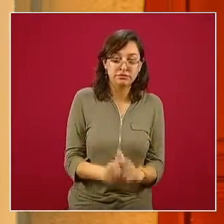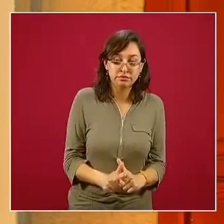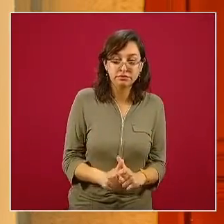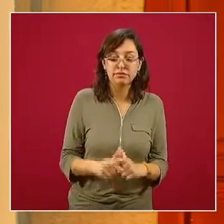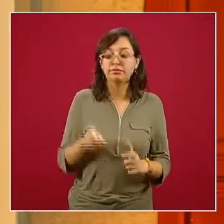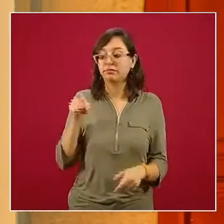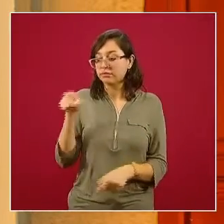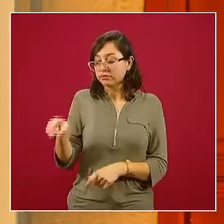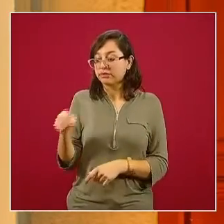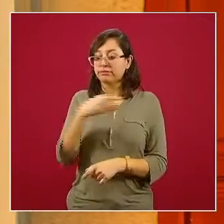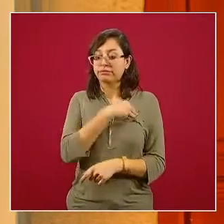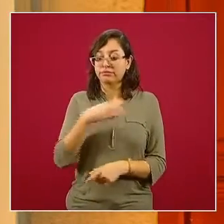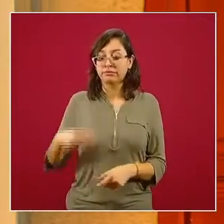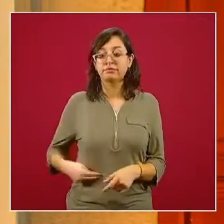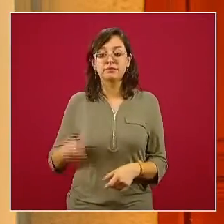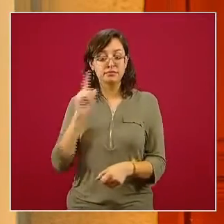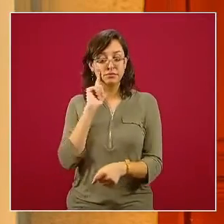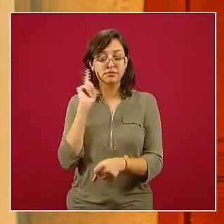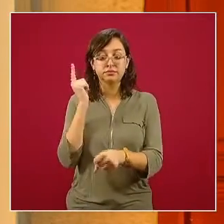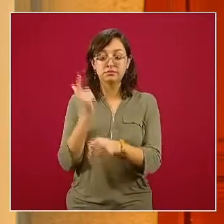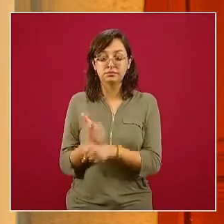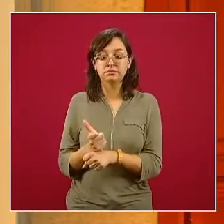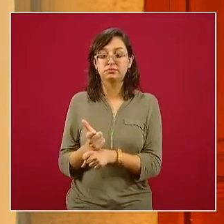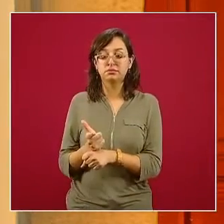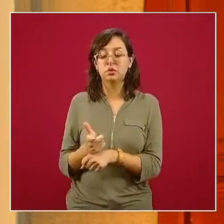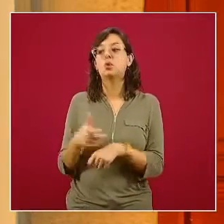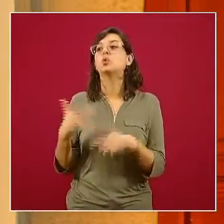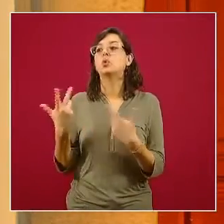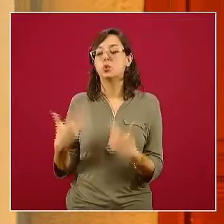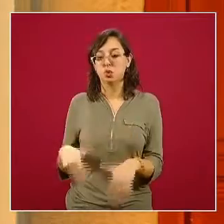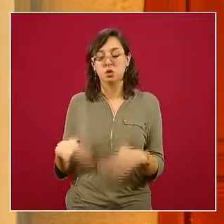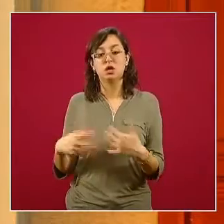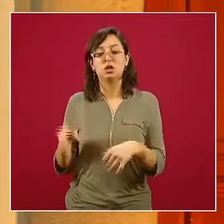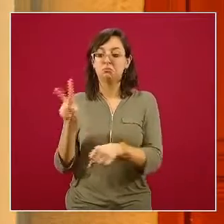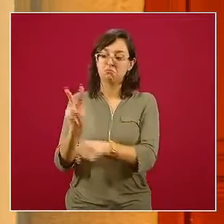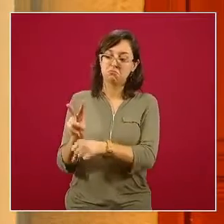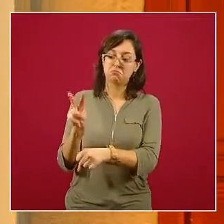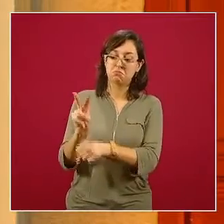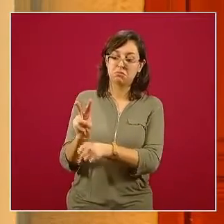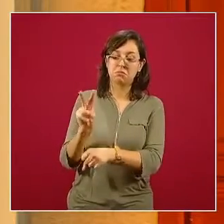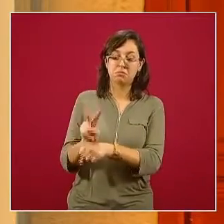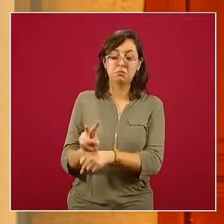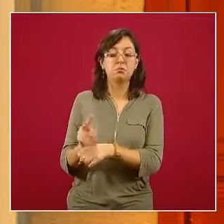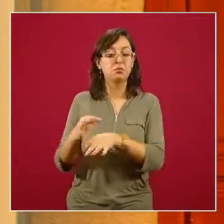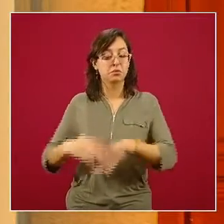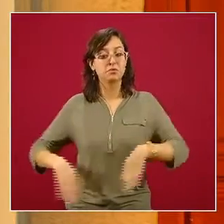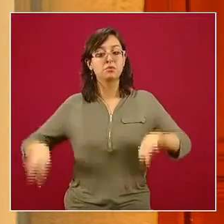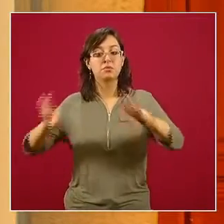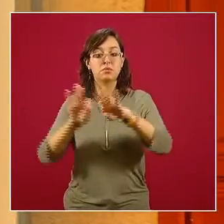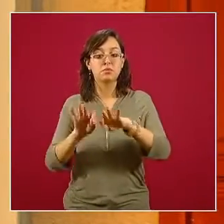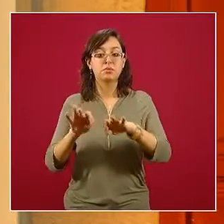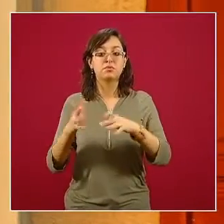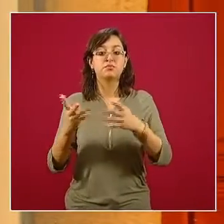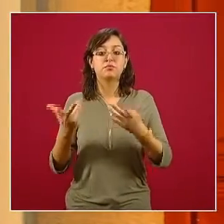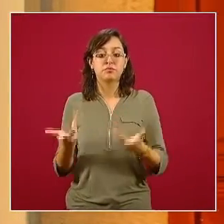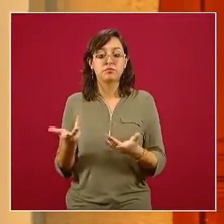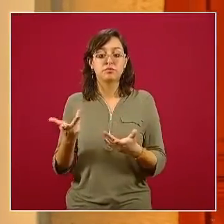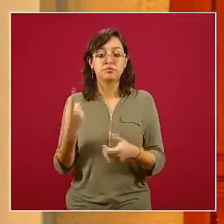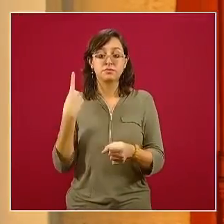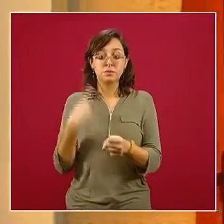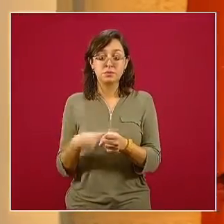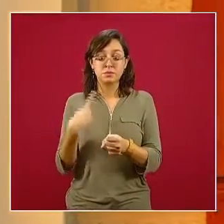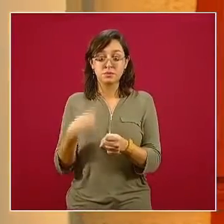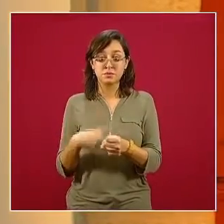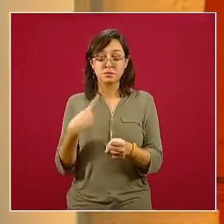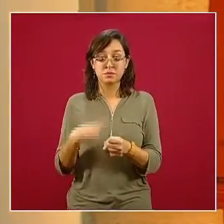se identifican como una señal extraordinariamente valiosa de la vigilancia epidemiológica, de modo que la carga de enfermedad